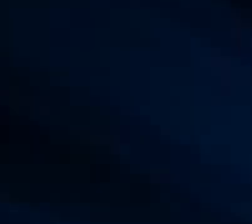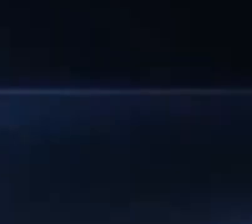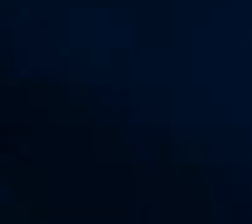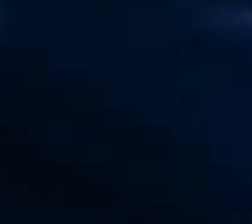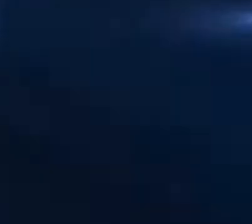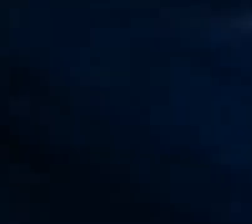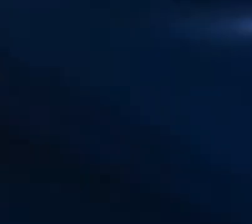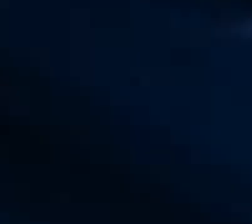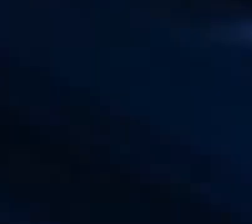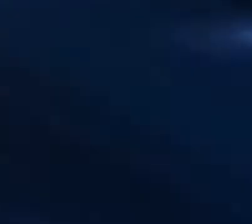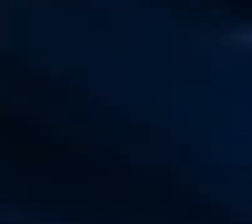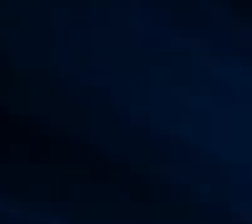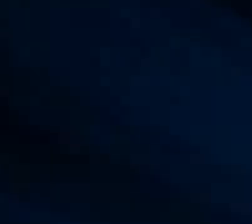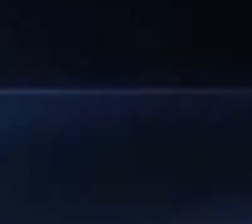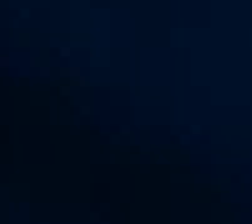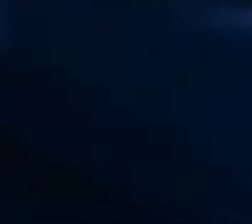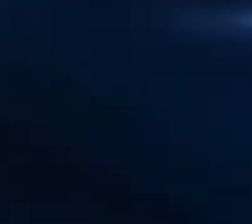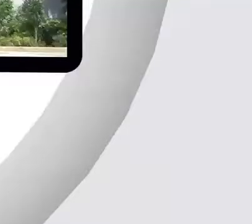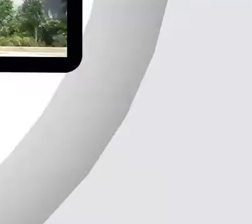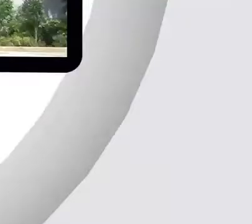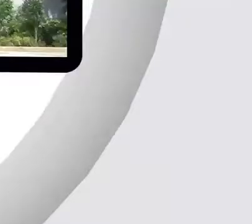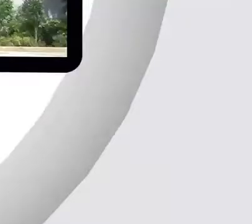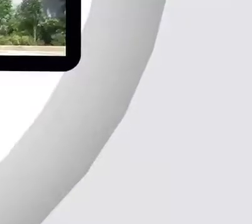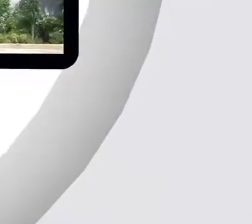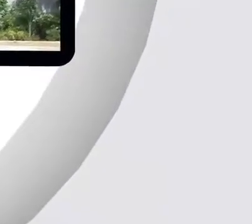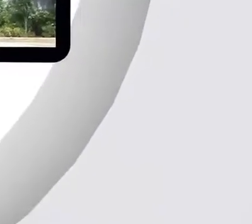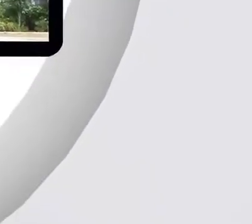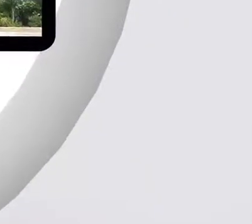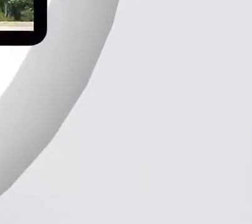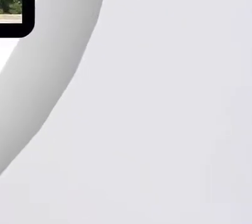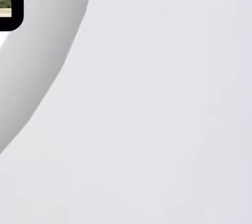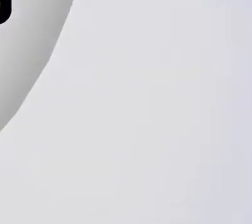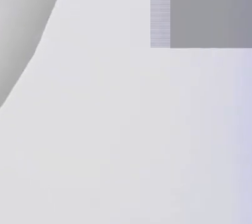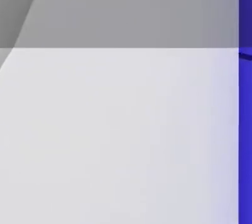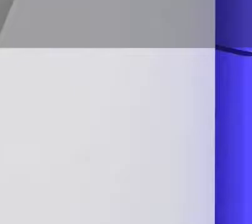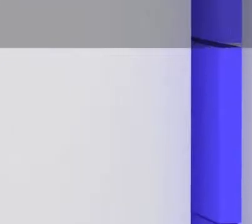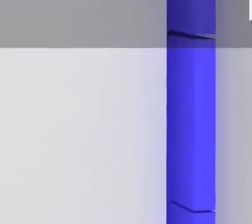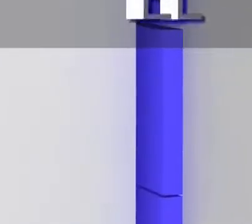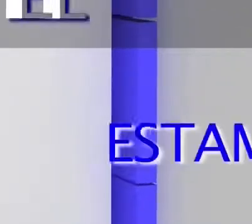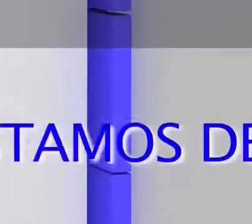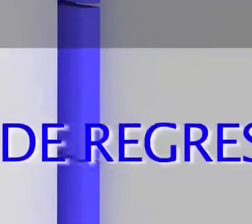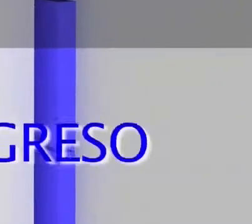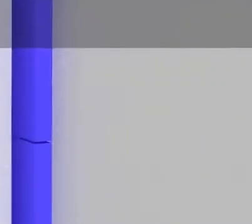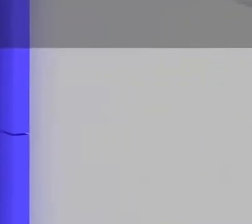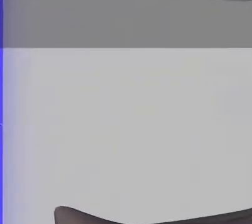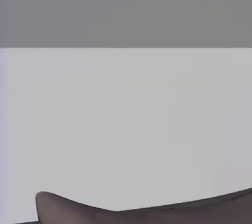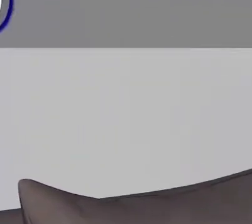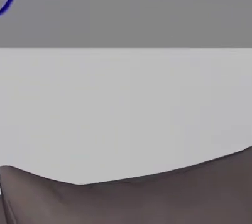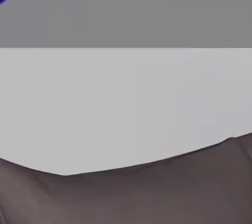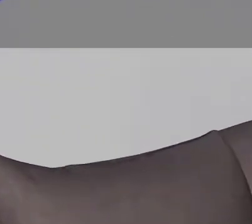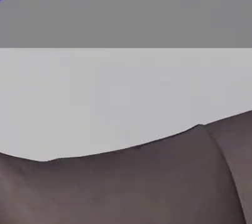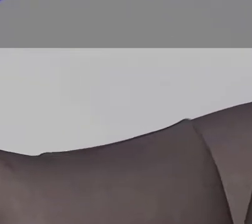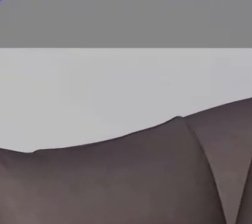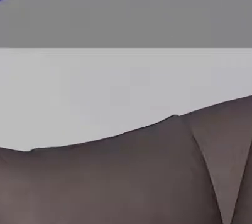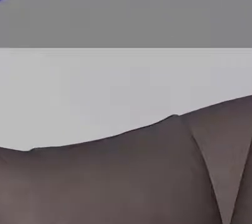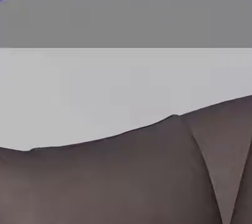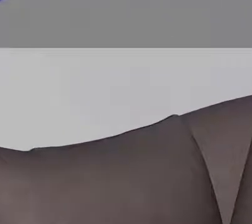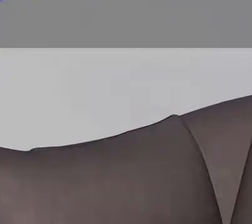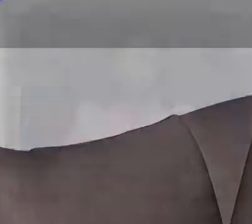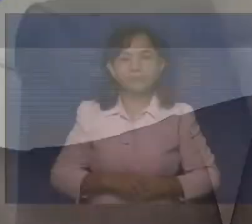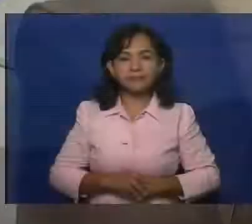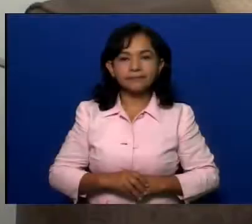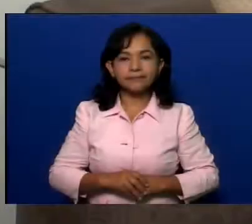por lo menos cada semana, hacerse el autoexamen para saber si hay aumento de alguna, se siente